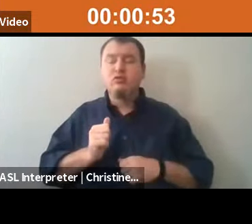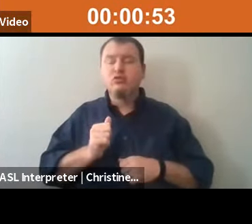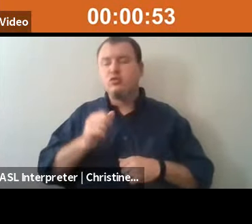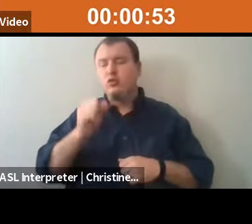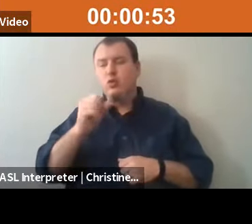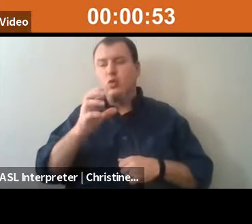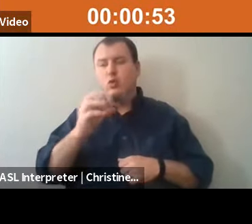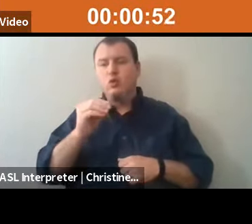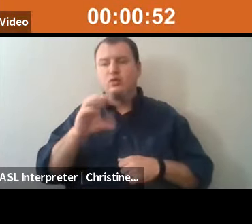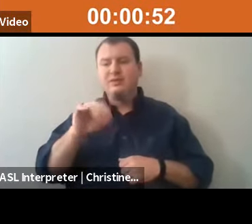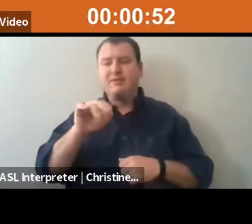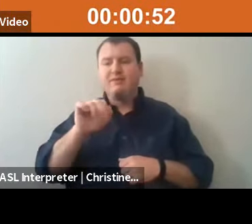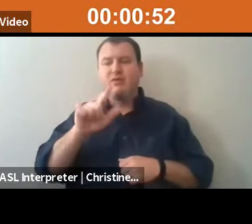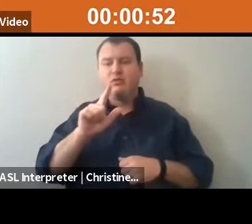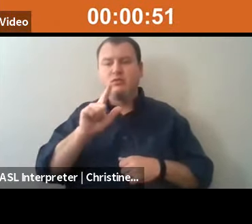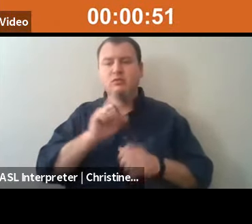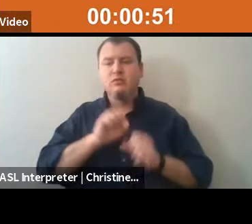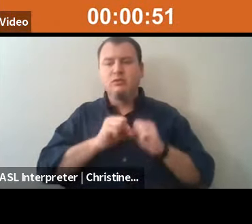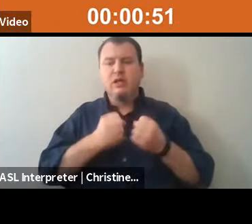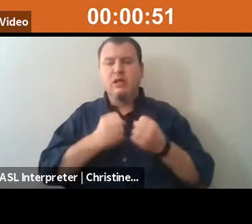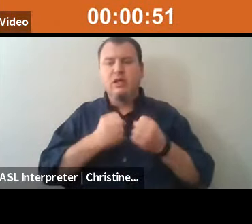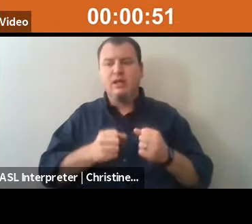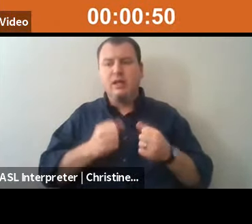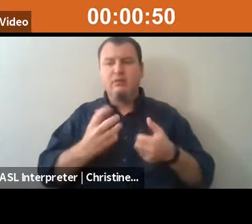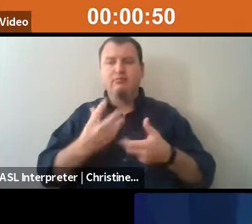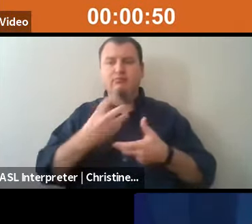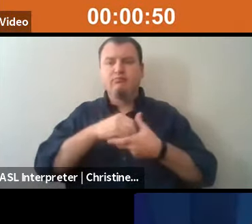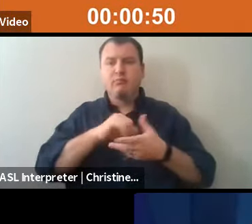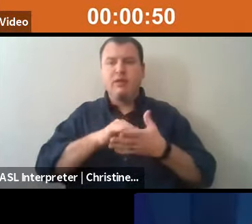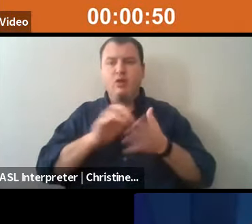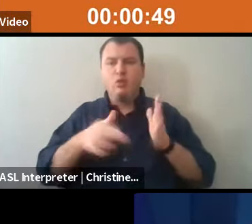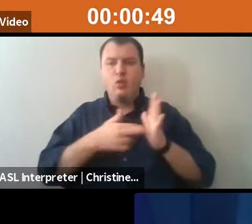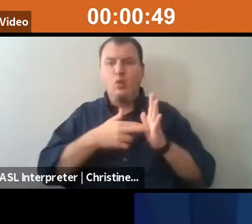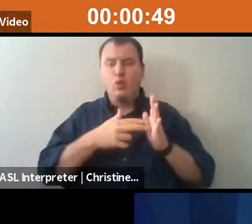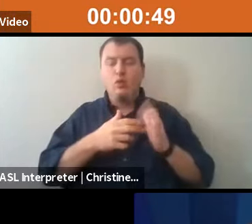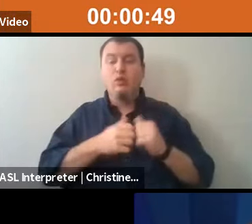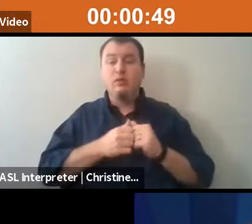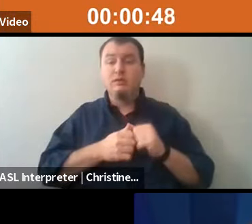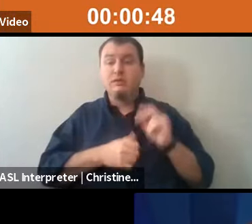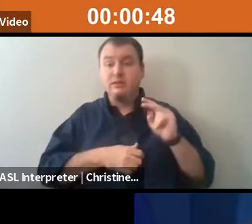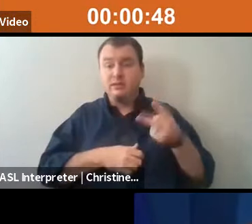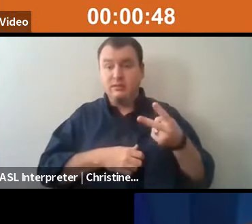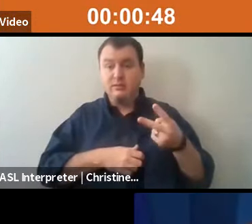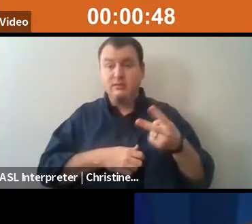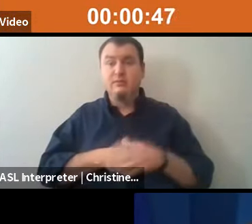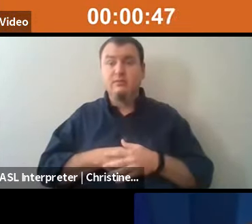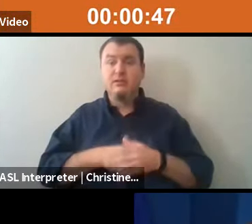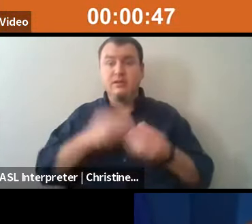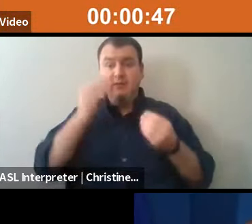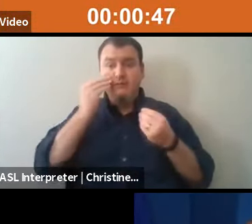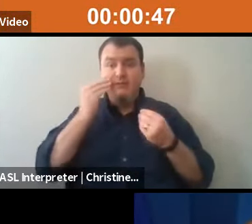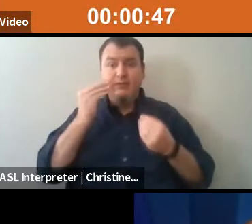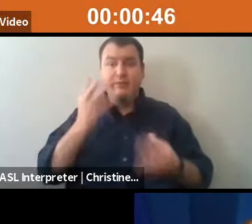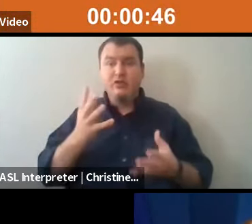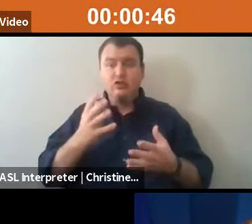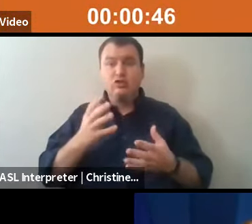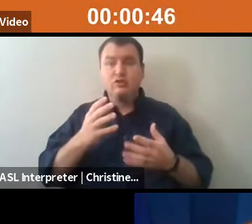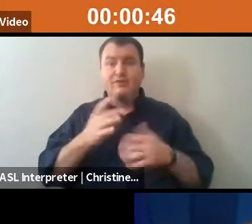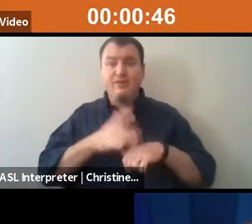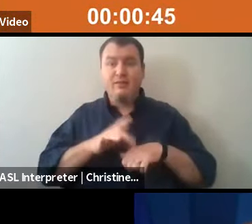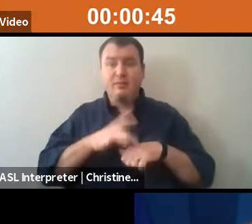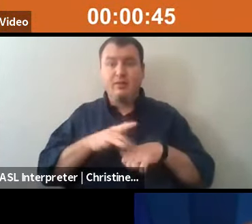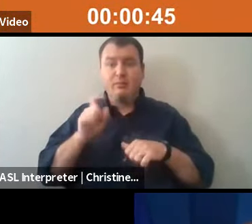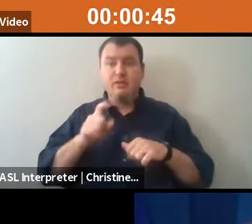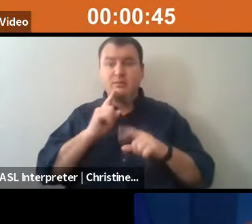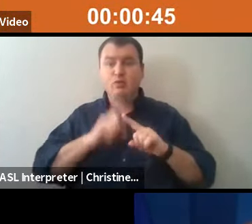importante. Segundo, que la información a la que se accede es fiable y que hay líneas